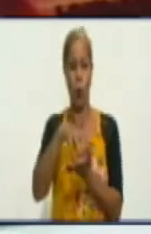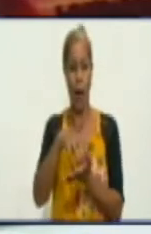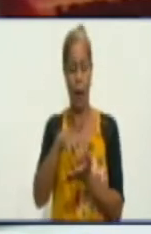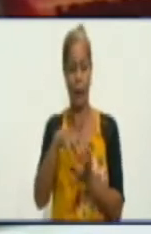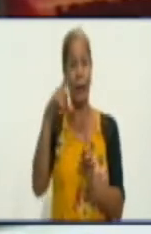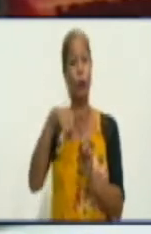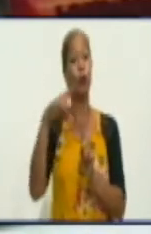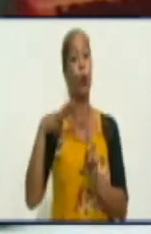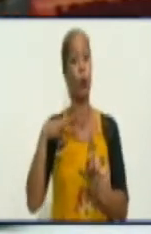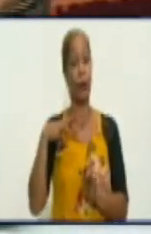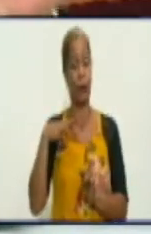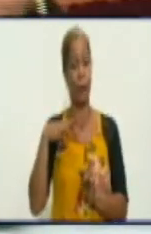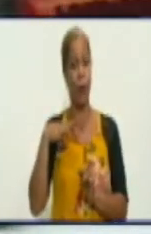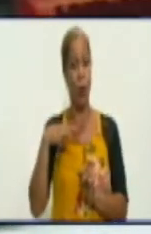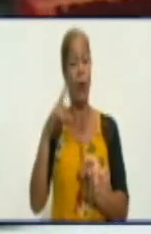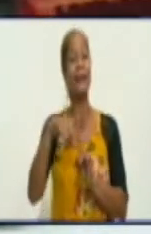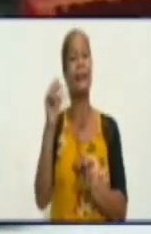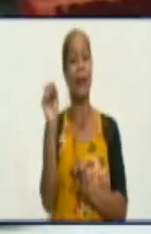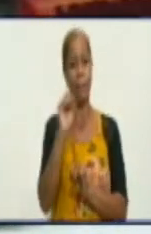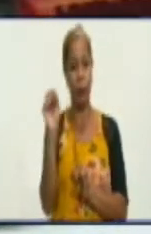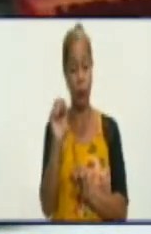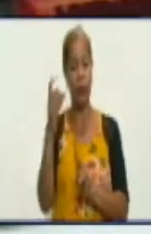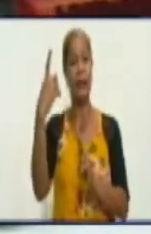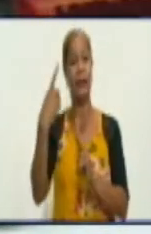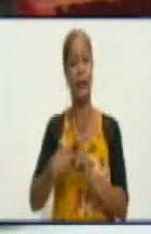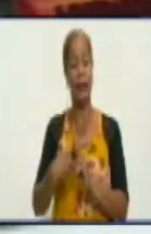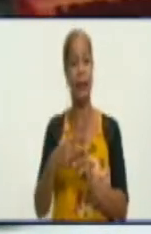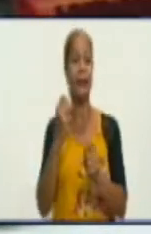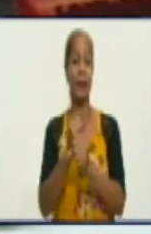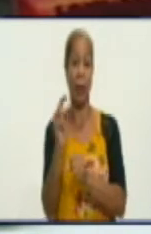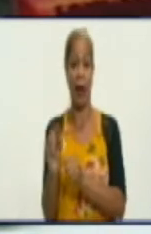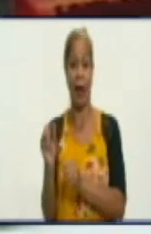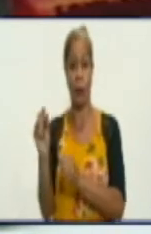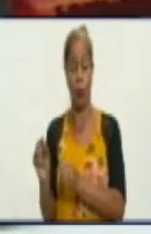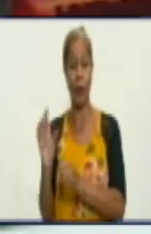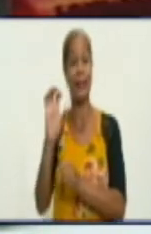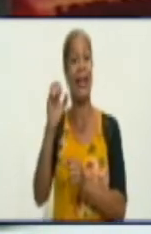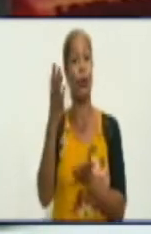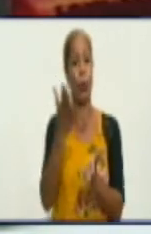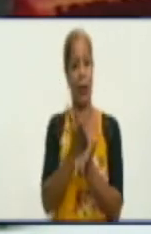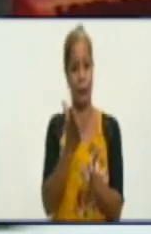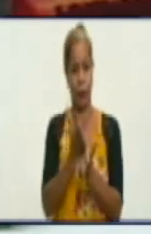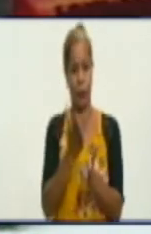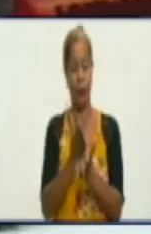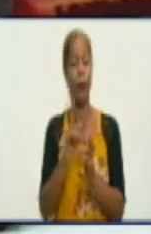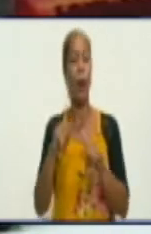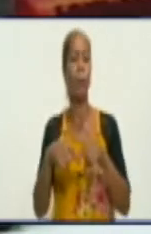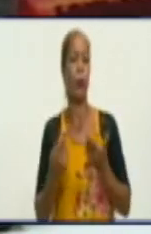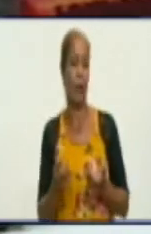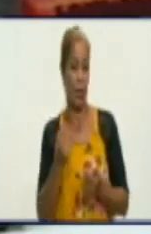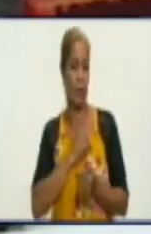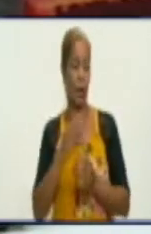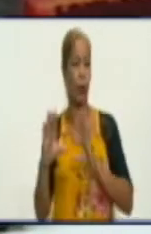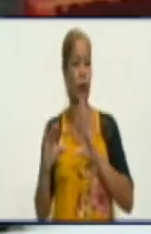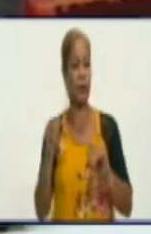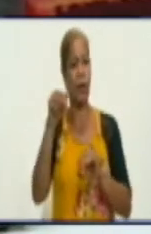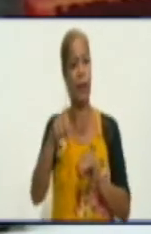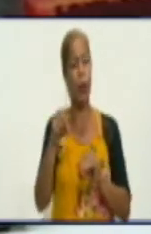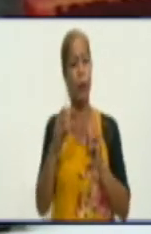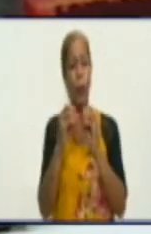al turismo, al del transporte y también a los trabajadores de la educación. Porque quiero comentarles que en la mañana de